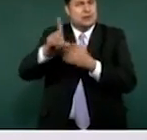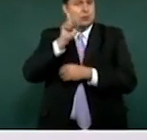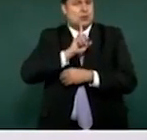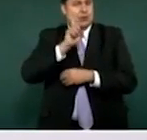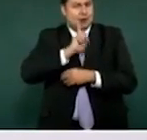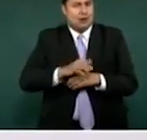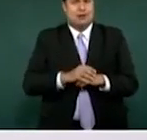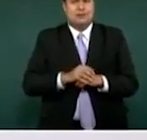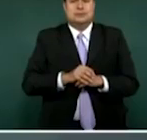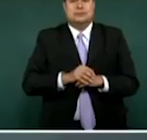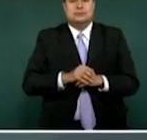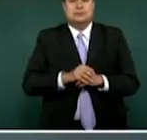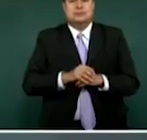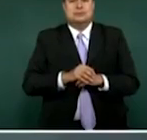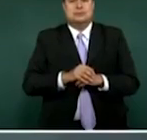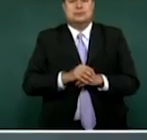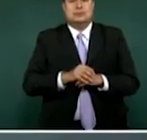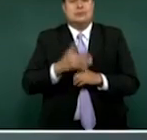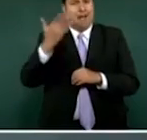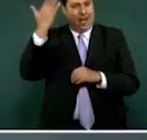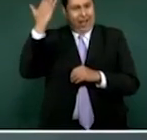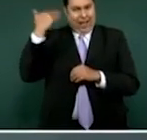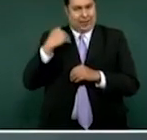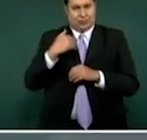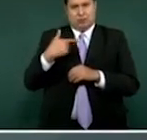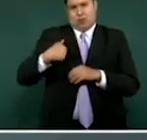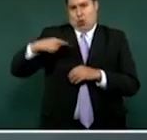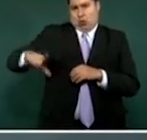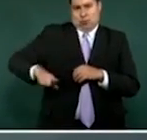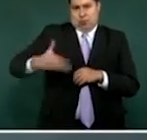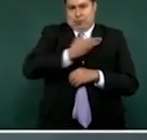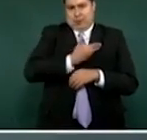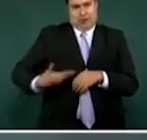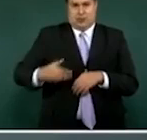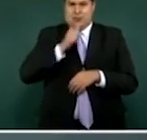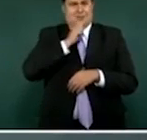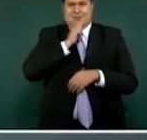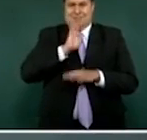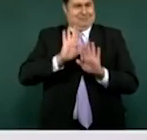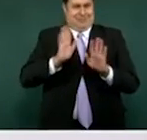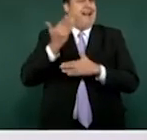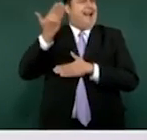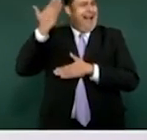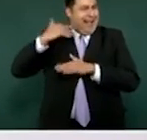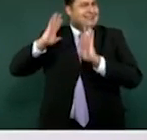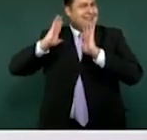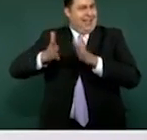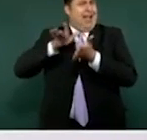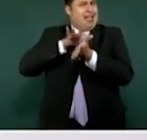desde que estábamos en la oposición, hace décadas,